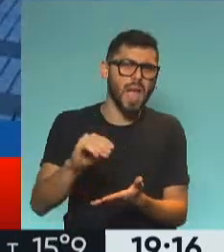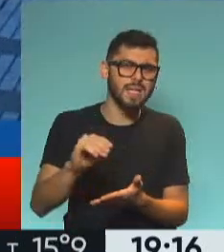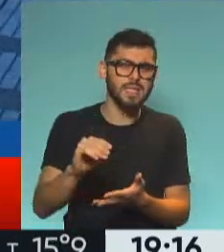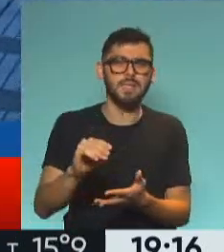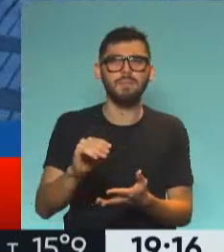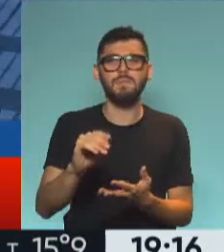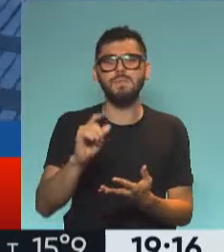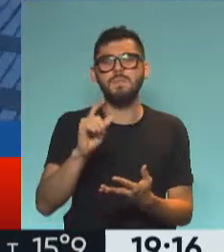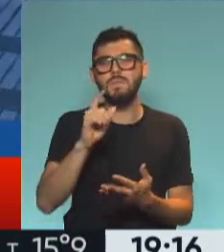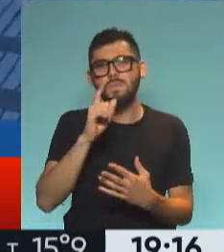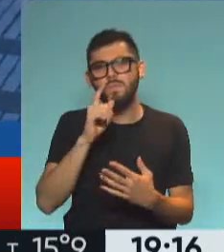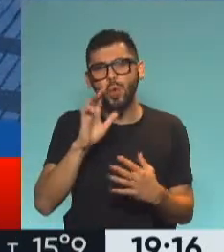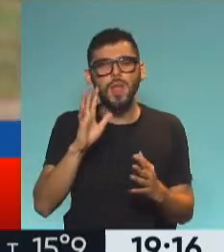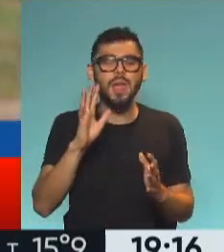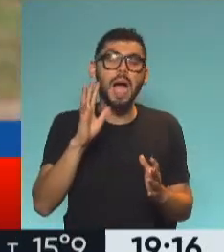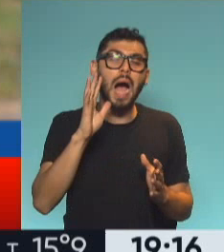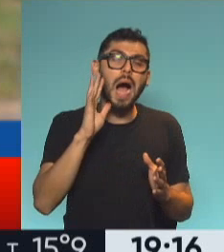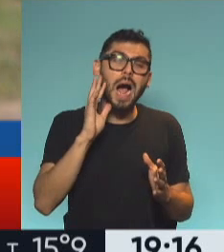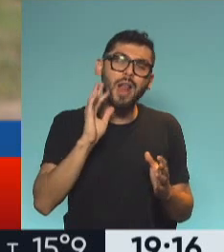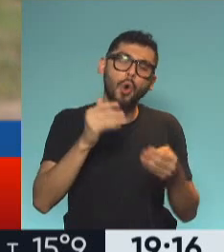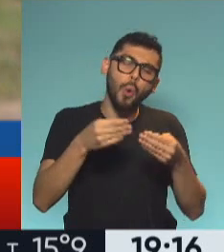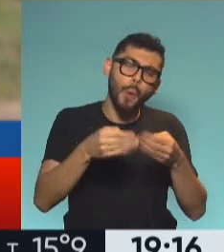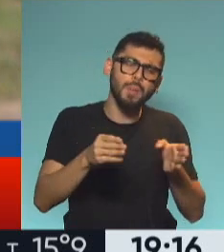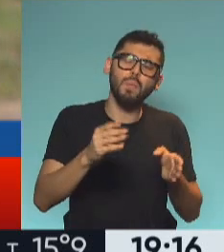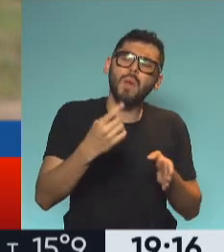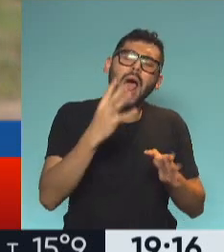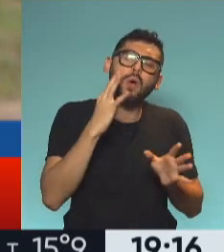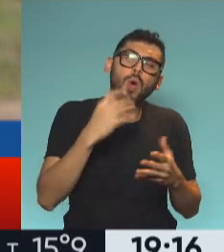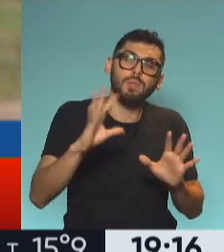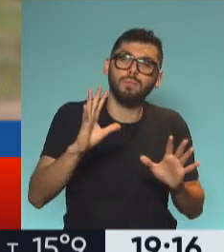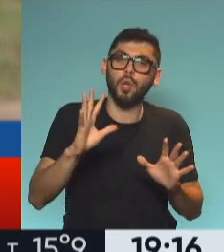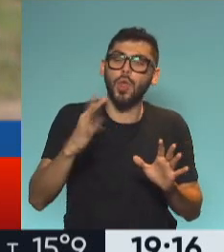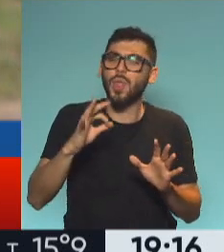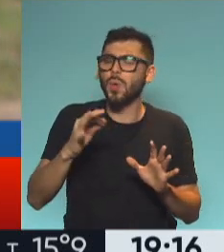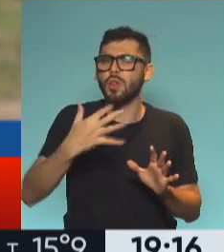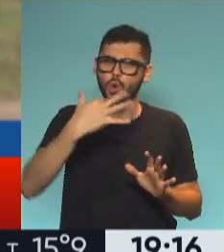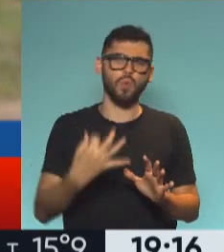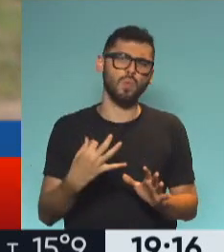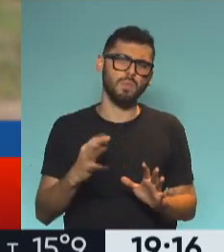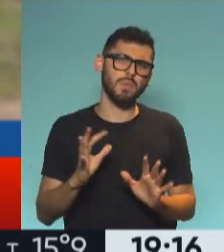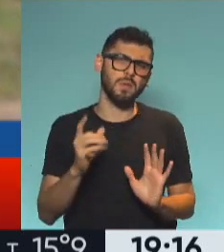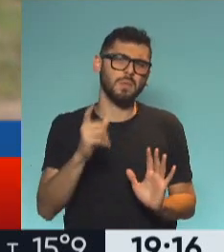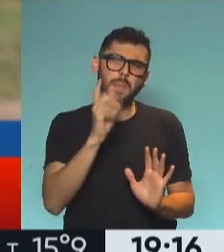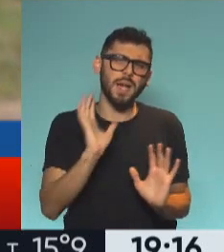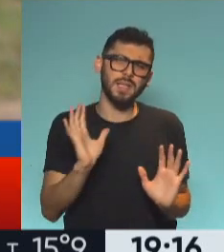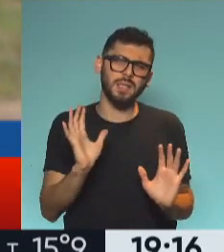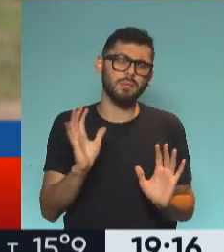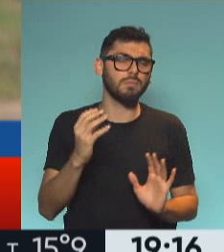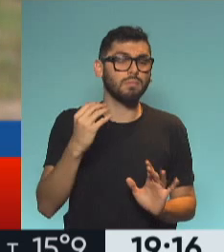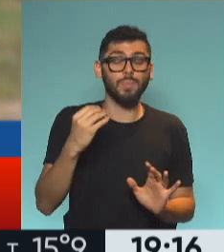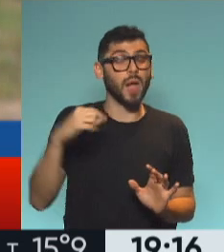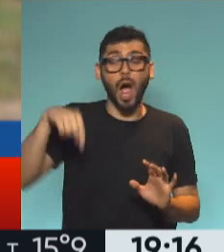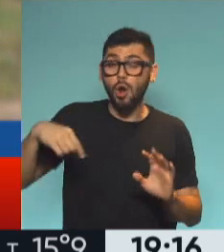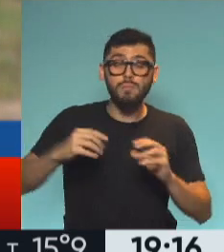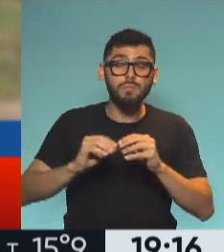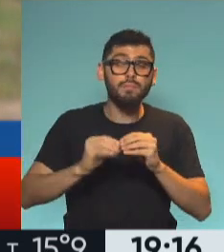soltar algo, pero es muy importante que lo que se decide hacer se haga, porque creo que el grave problema que hemos tenido hasta ahora